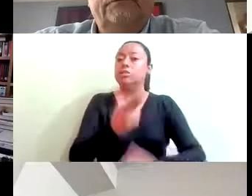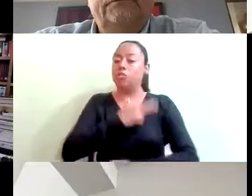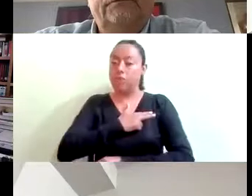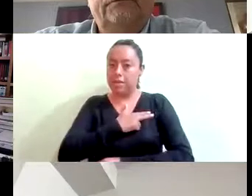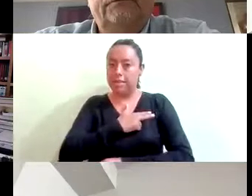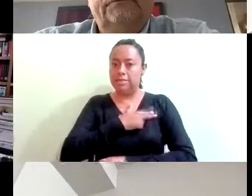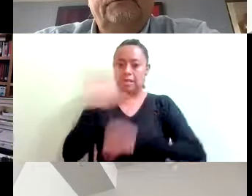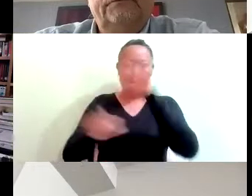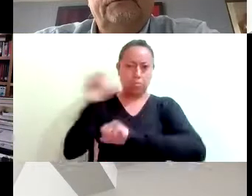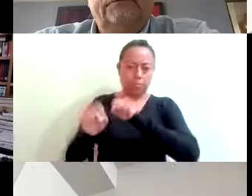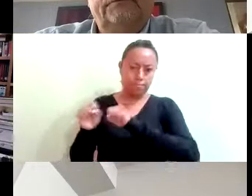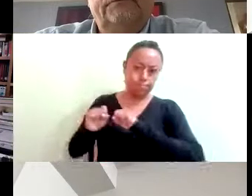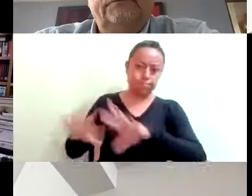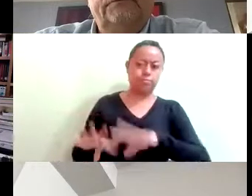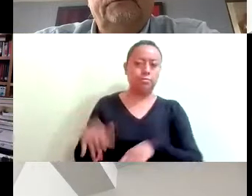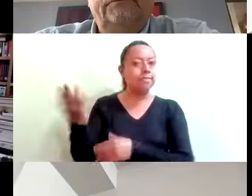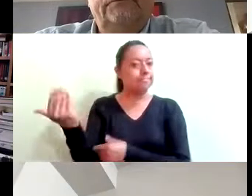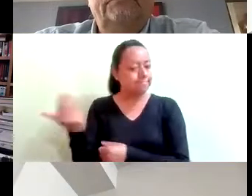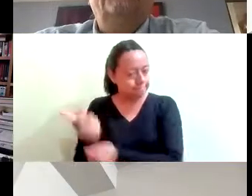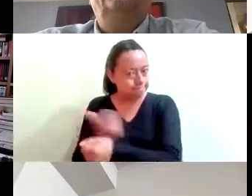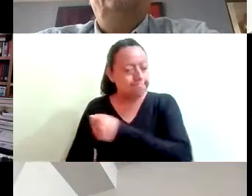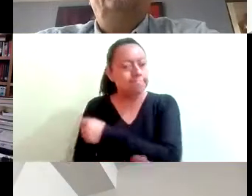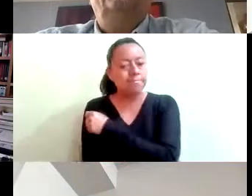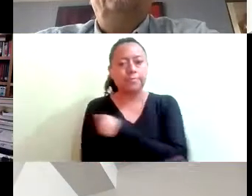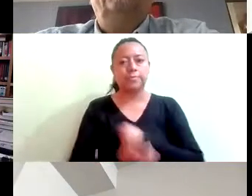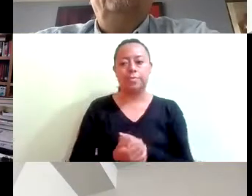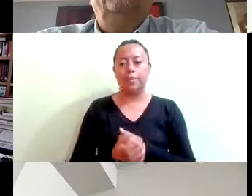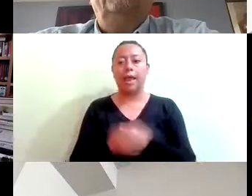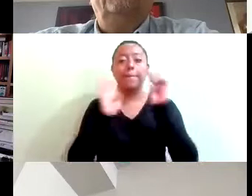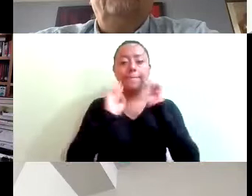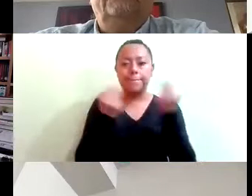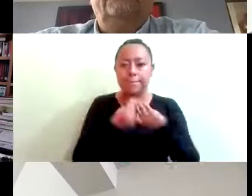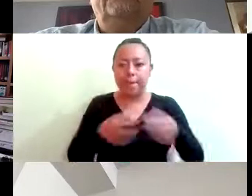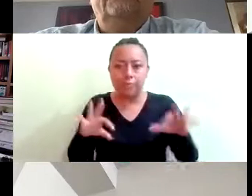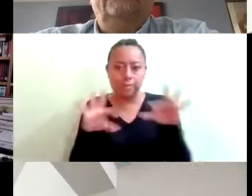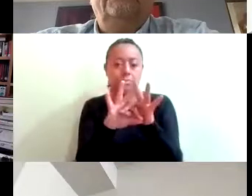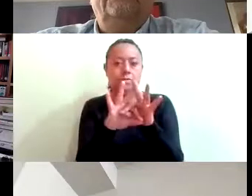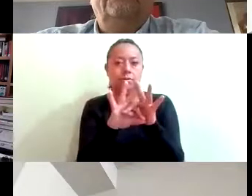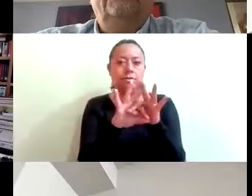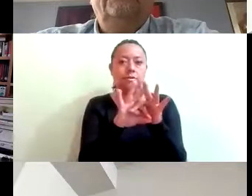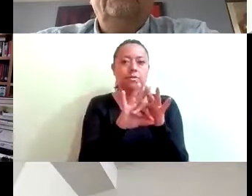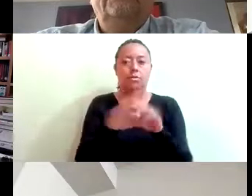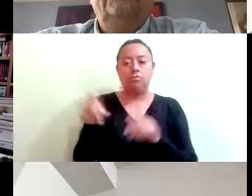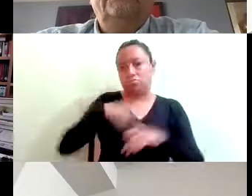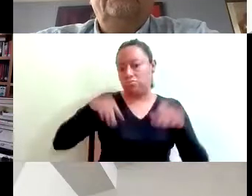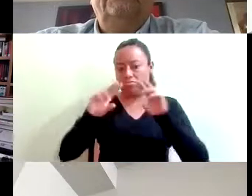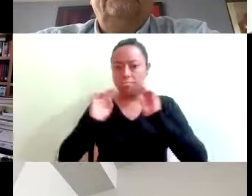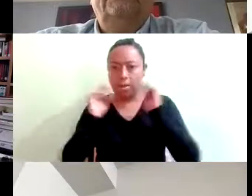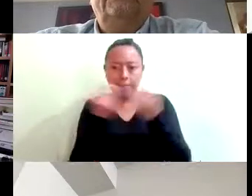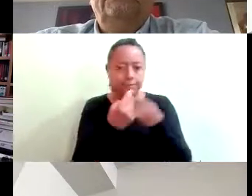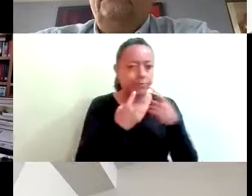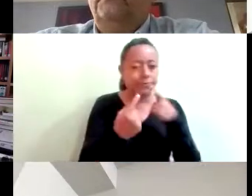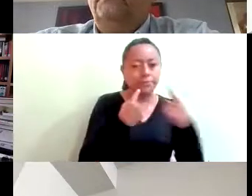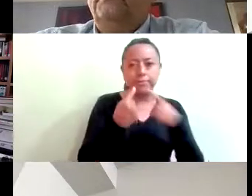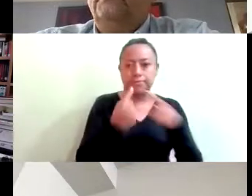despojo, extorsión, asociación delictuosa y delincuencia organizada. Y